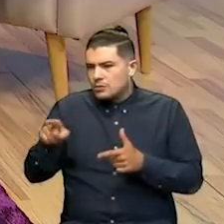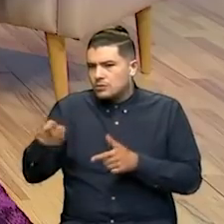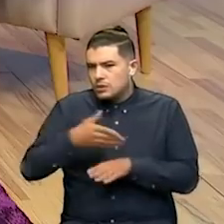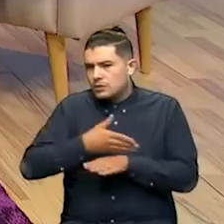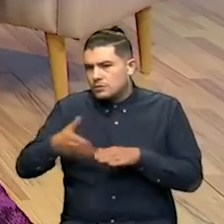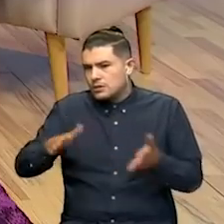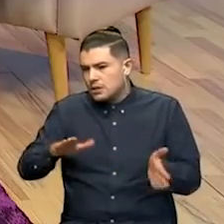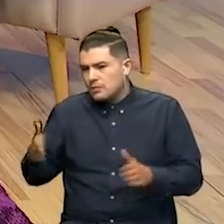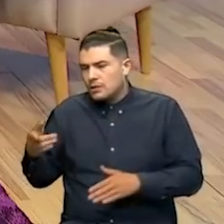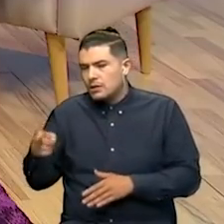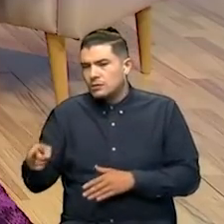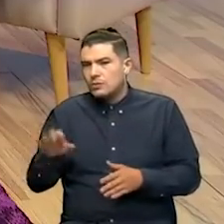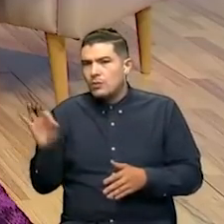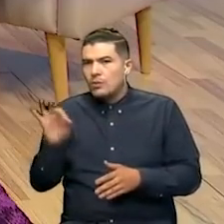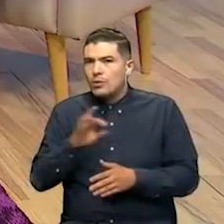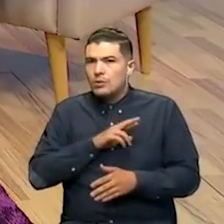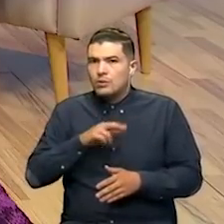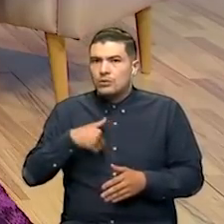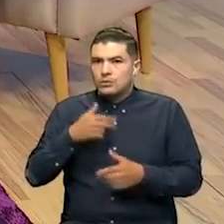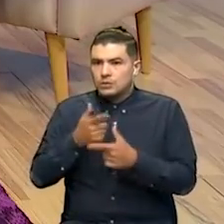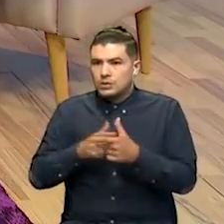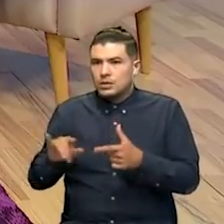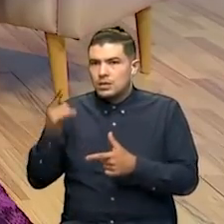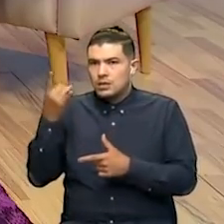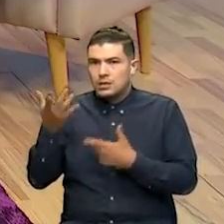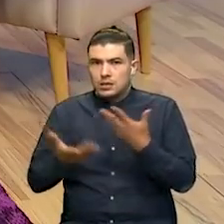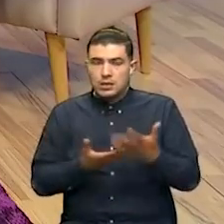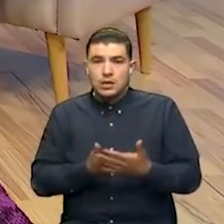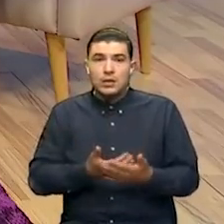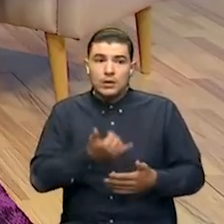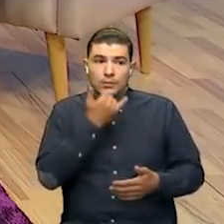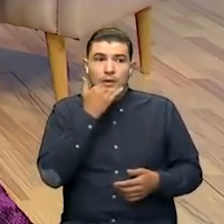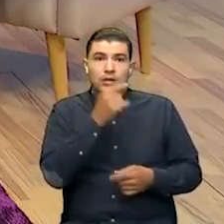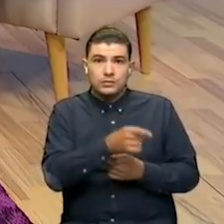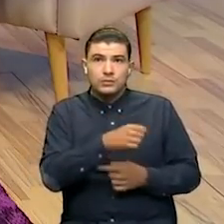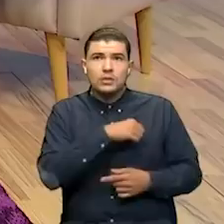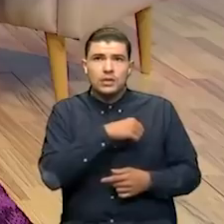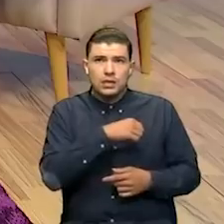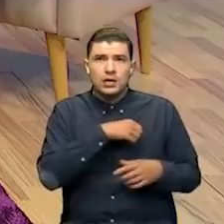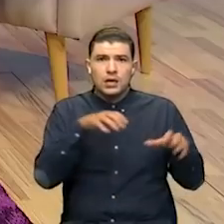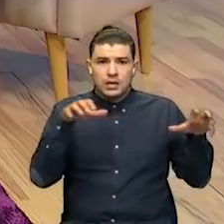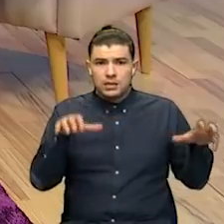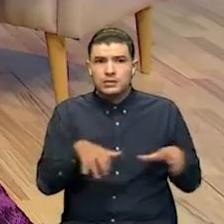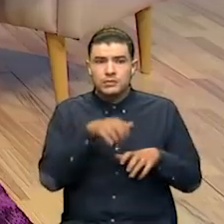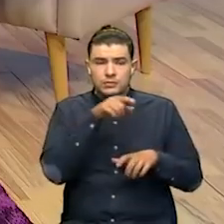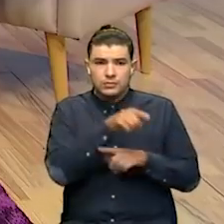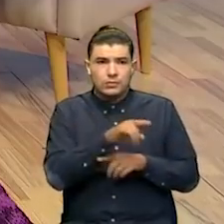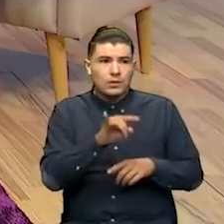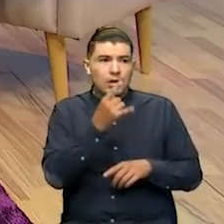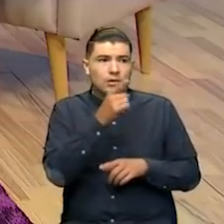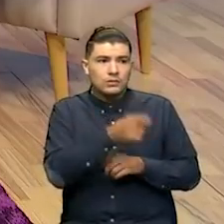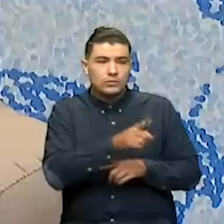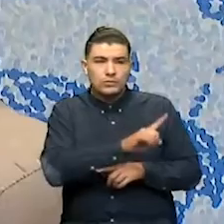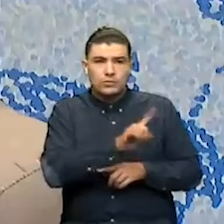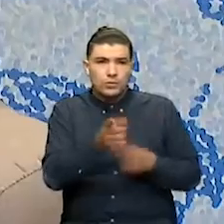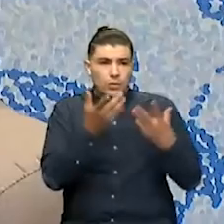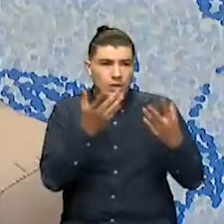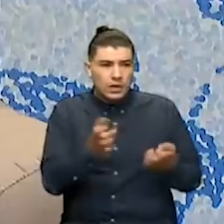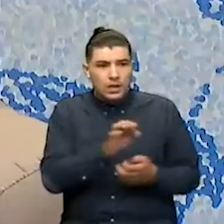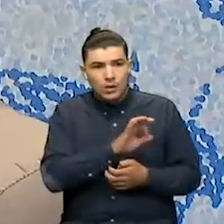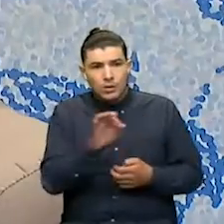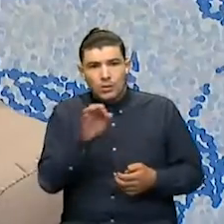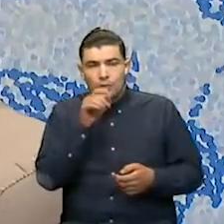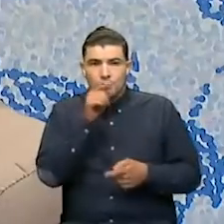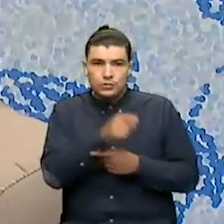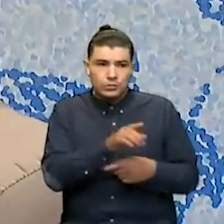posterior a la muerte de él o a que nos vayamos a divorciar. Lo que ocurre es que ella sí tendría una acción en el evento en que él no quiera o en el